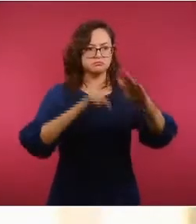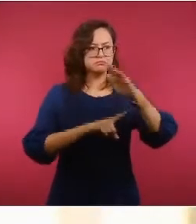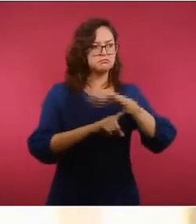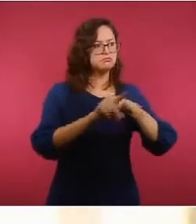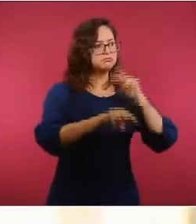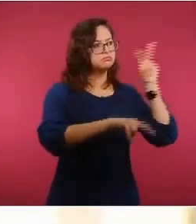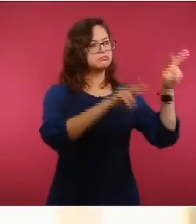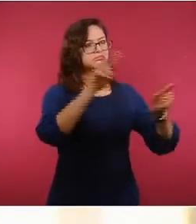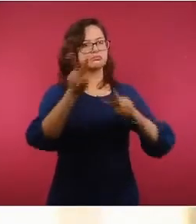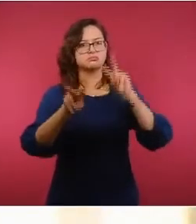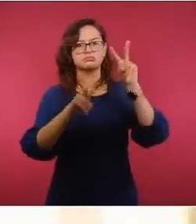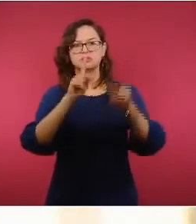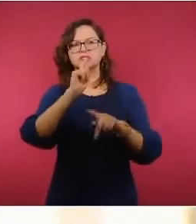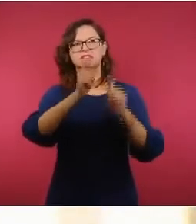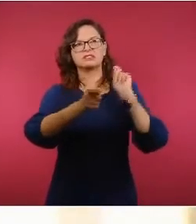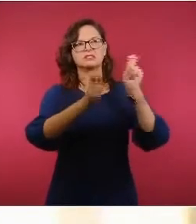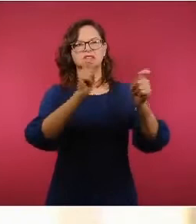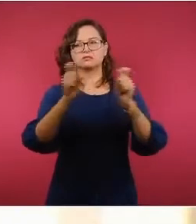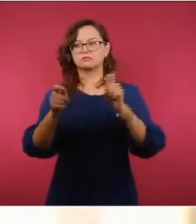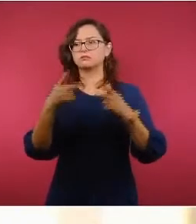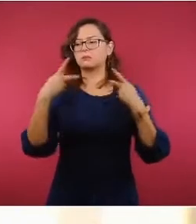México.